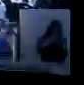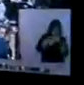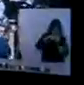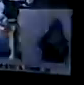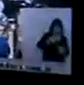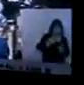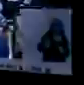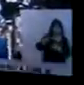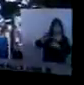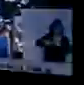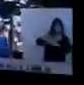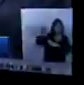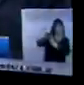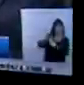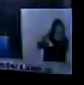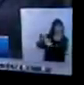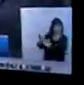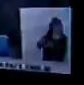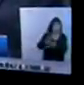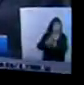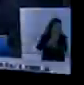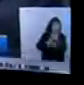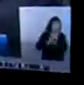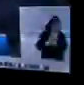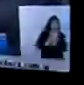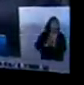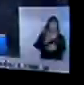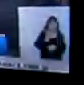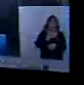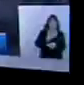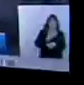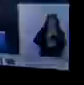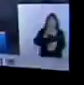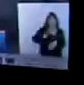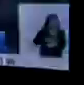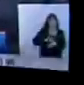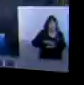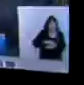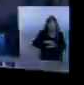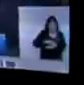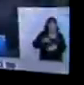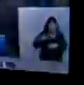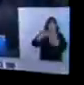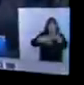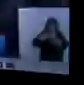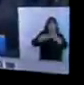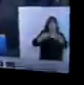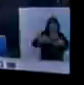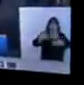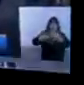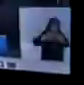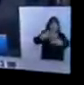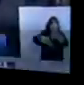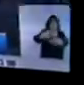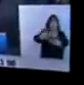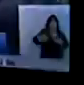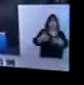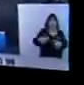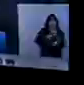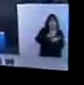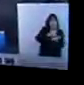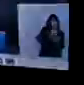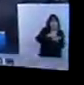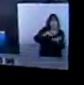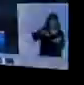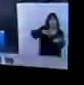derecho efectivo de todos los habitantes. Signo concreto de nuestro compromiso es el avance en la reparación histórica de las tierras de